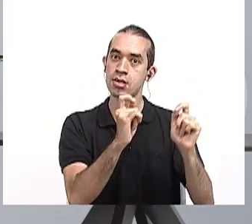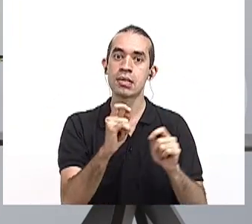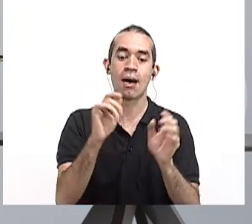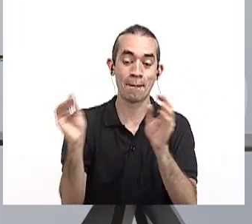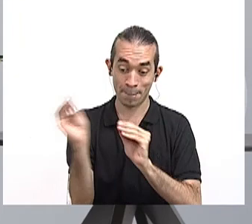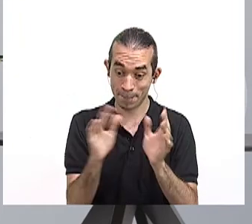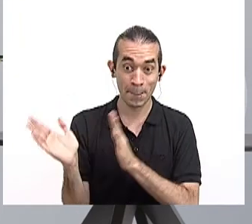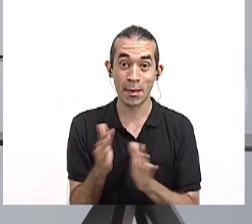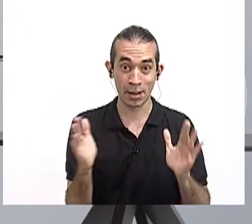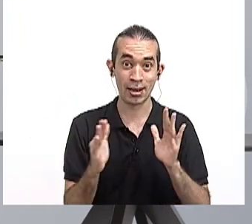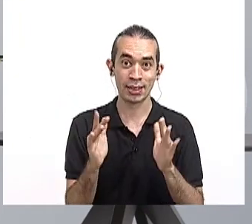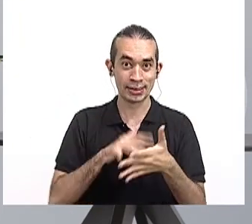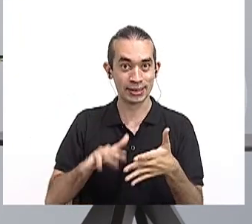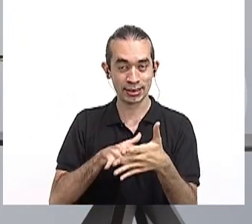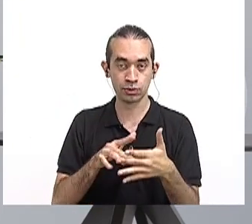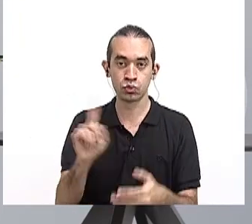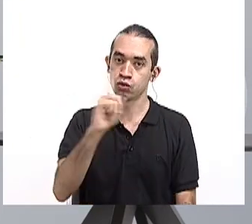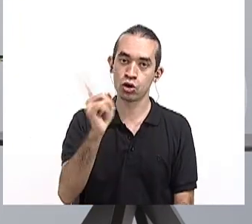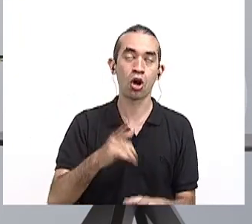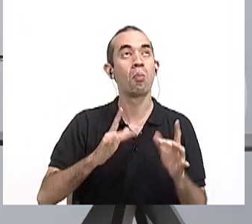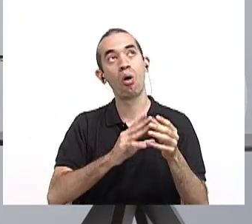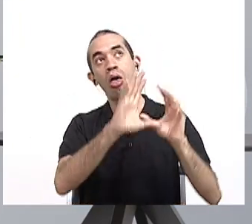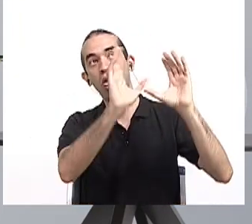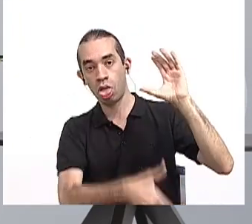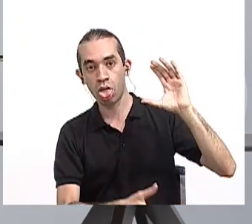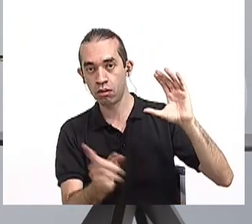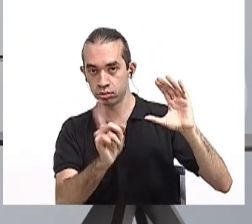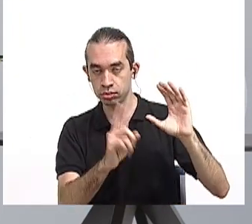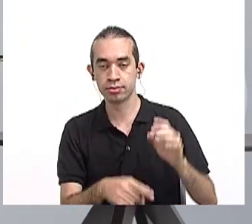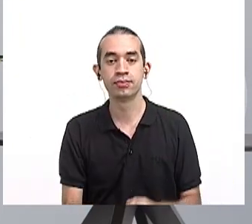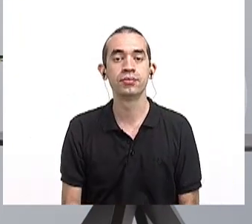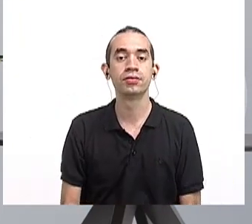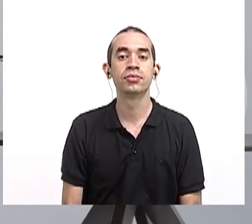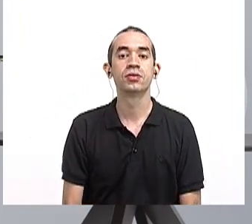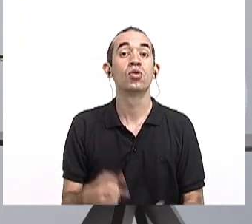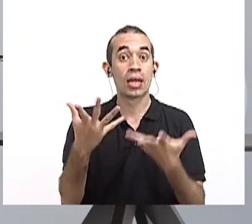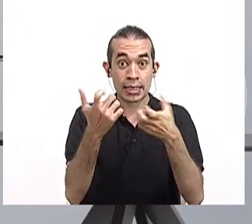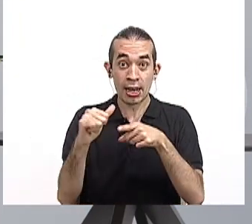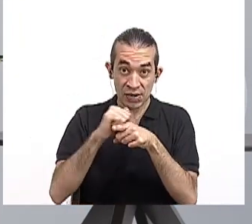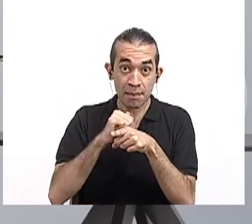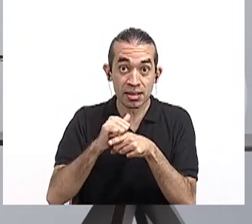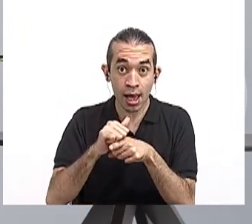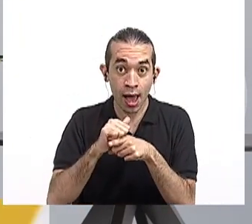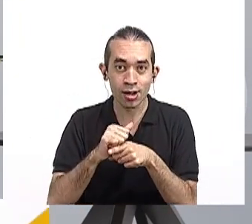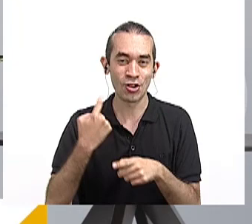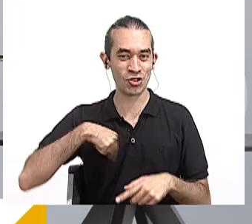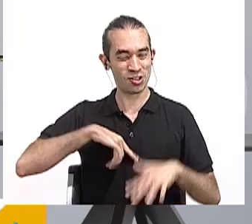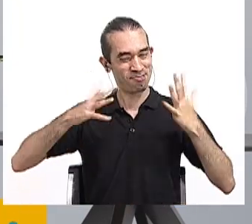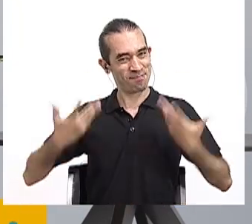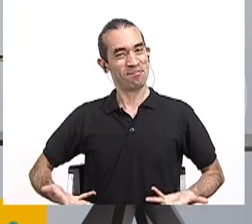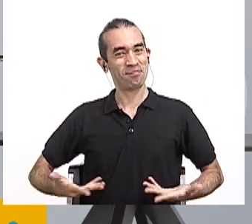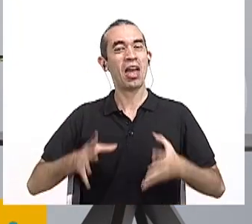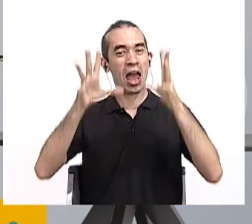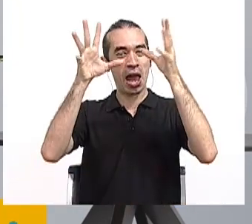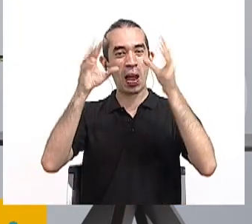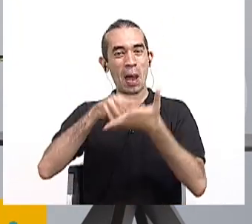nos alejemos. Y para cuando usted quiera repasar, aquí estamos en Aprendo en